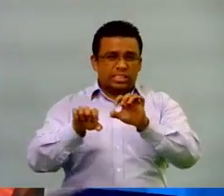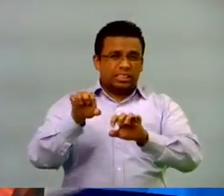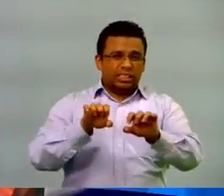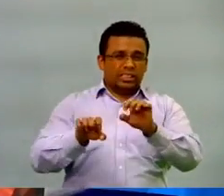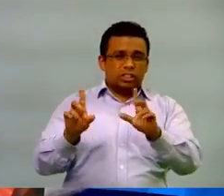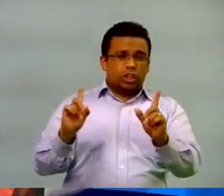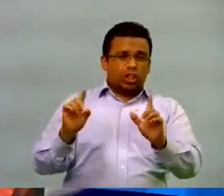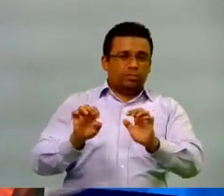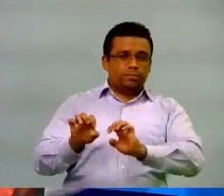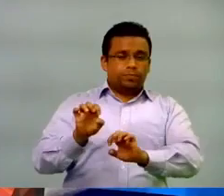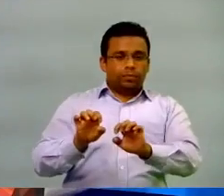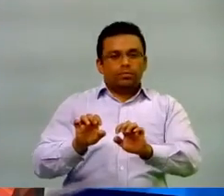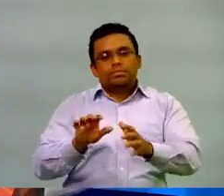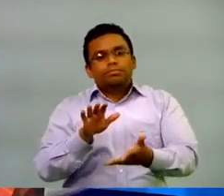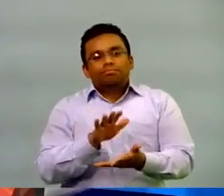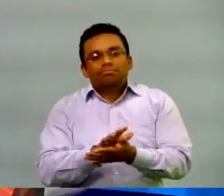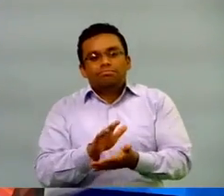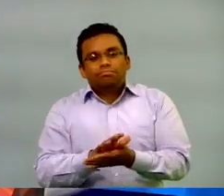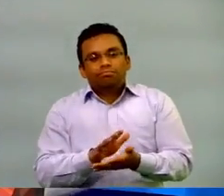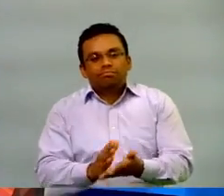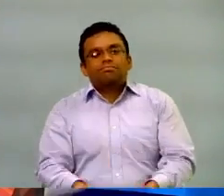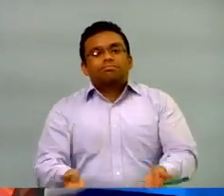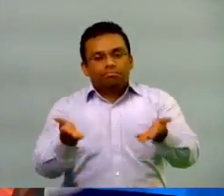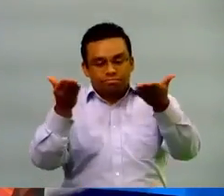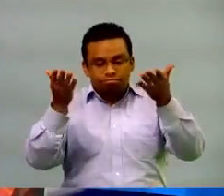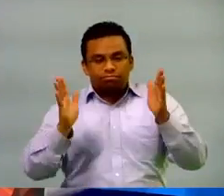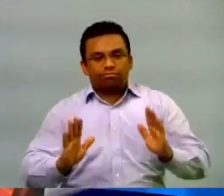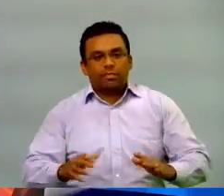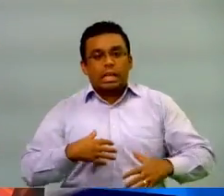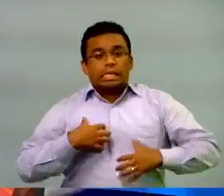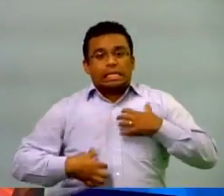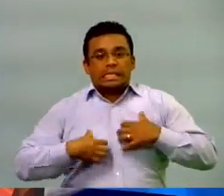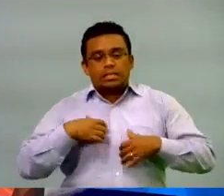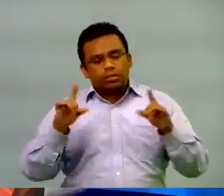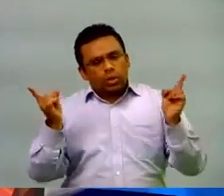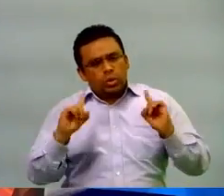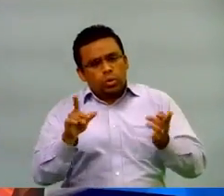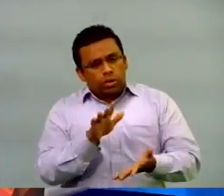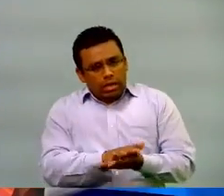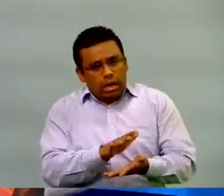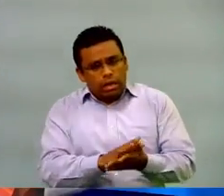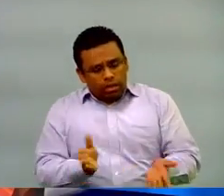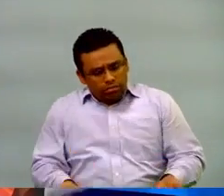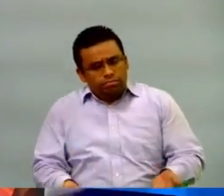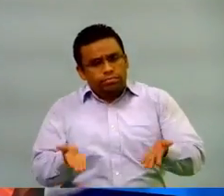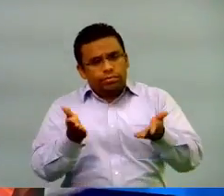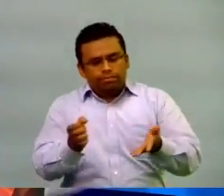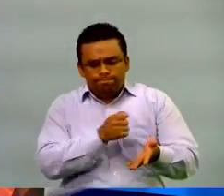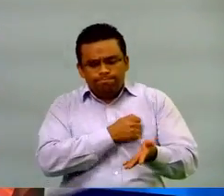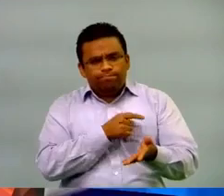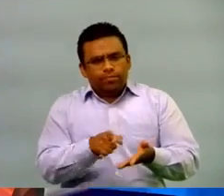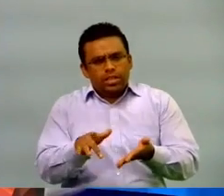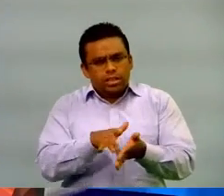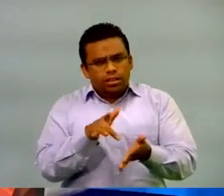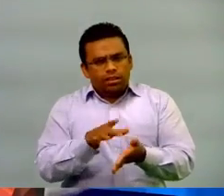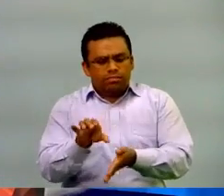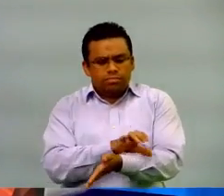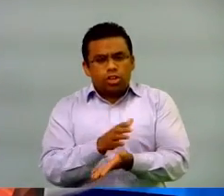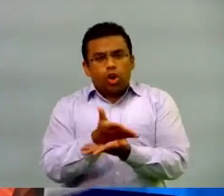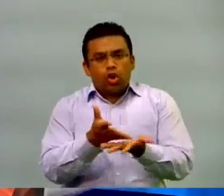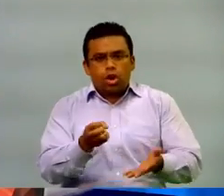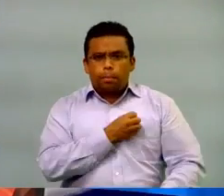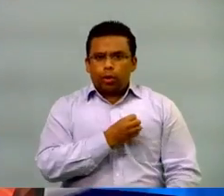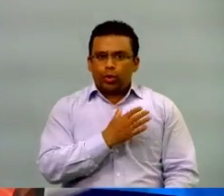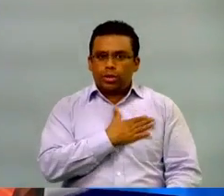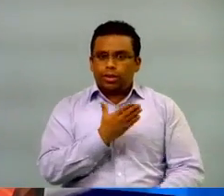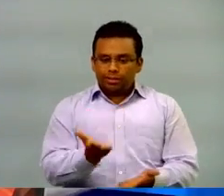y los invitamos, les decimos, no, pierdan el miedo, dejen un poquito el temor y enamóresen de estas oportunidades